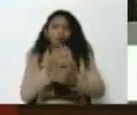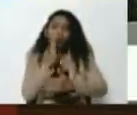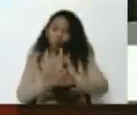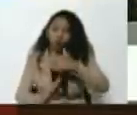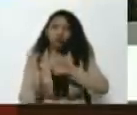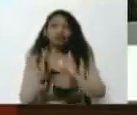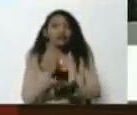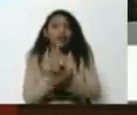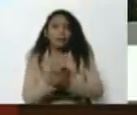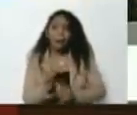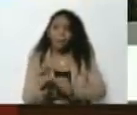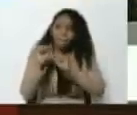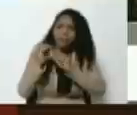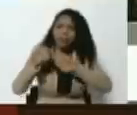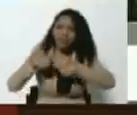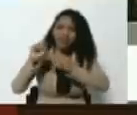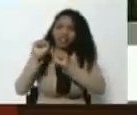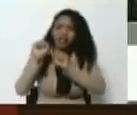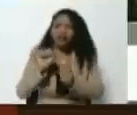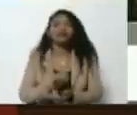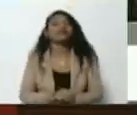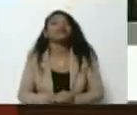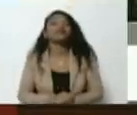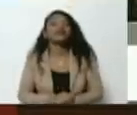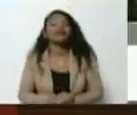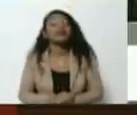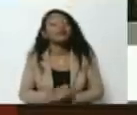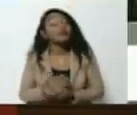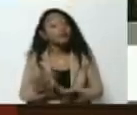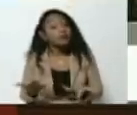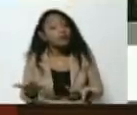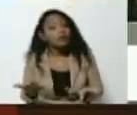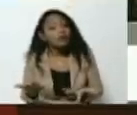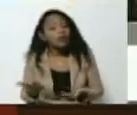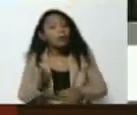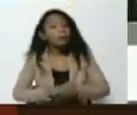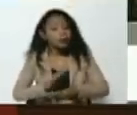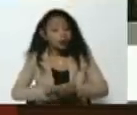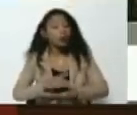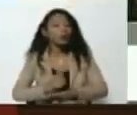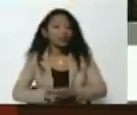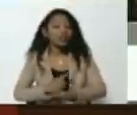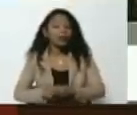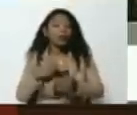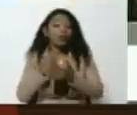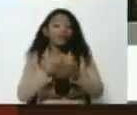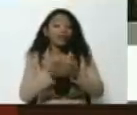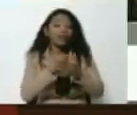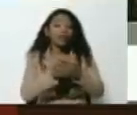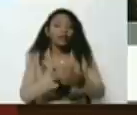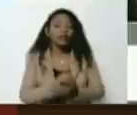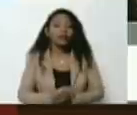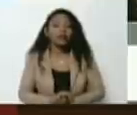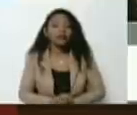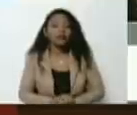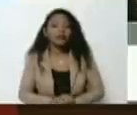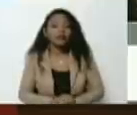siempre en guardia. Así que ha pasado un tiempo de batalla.